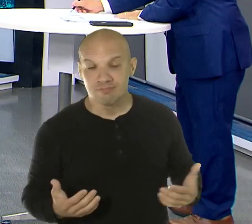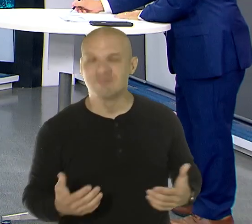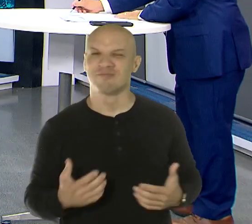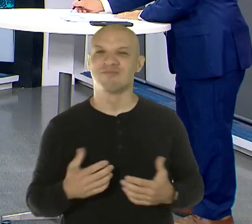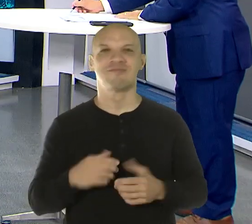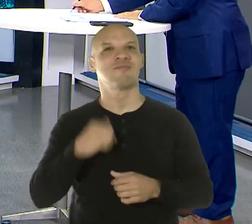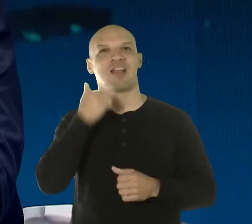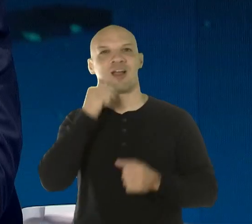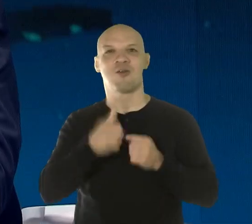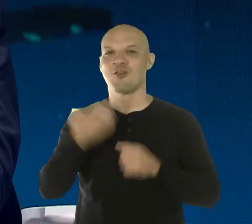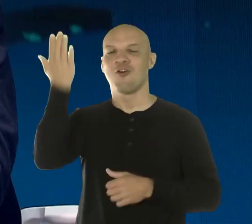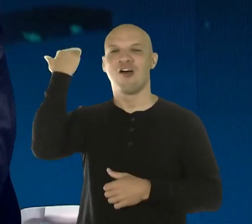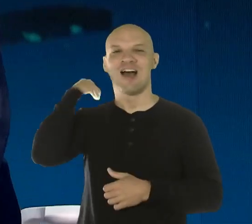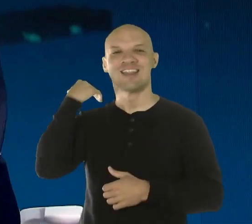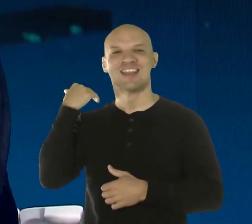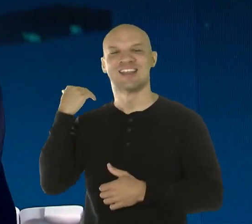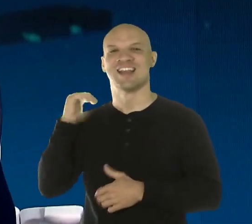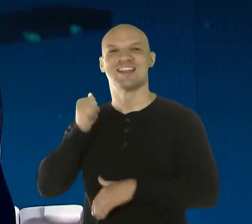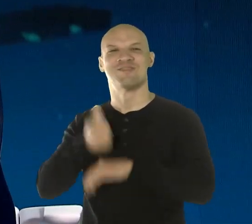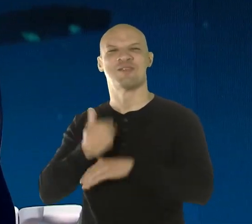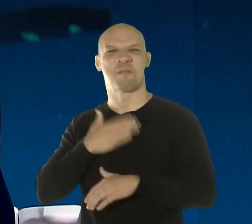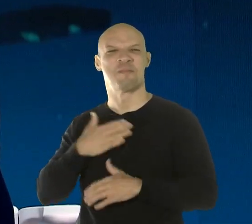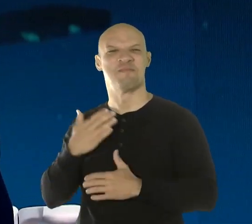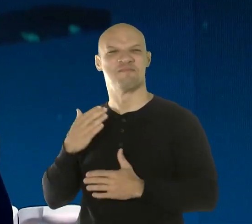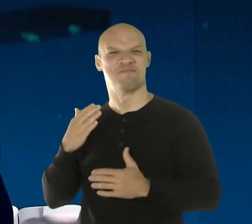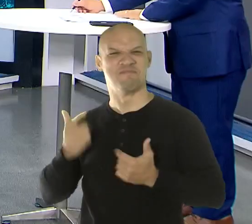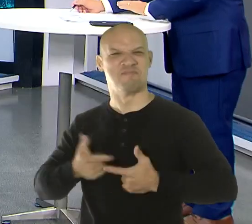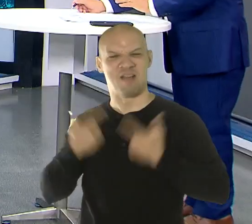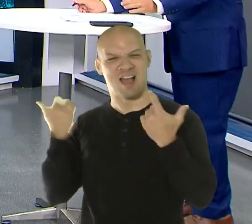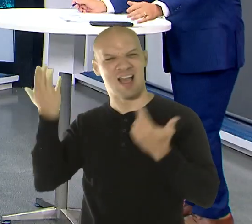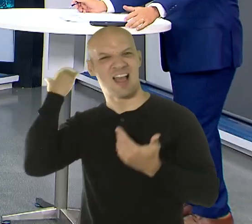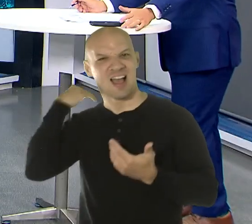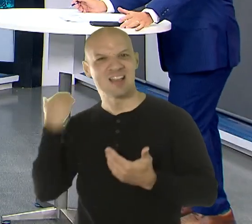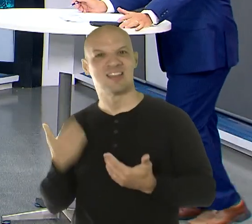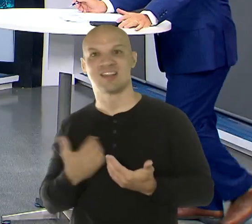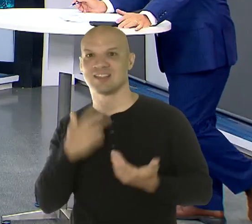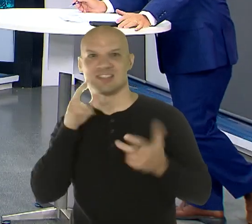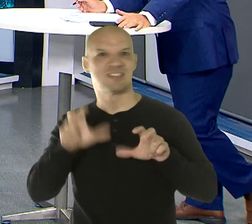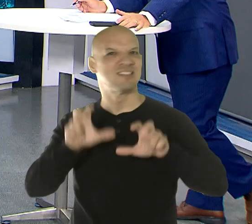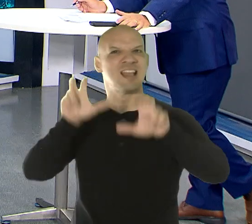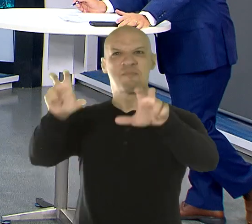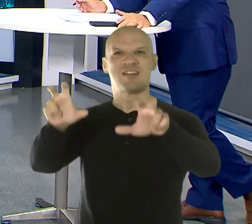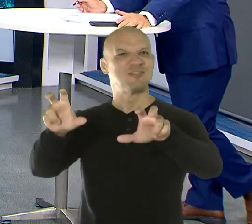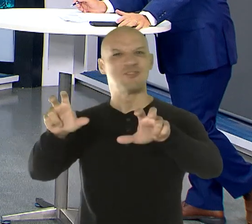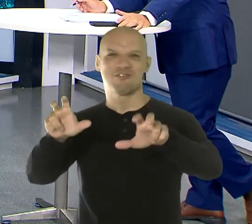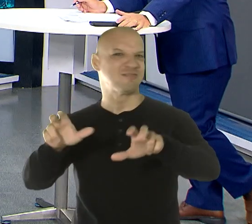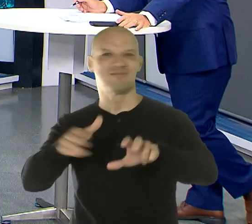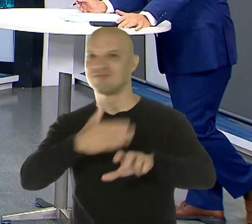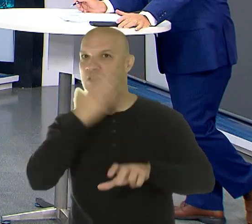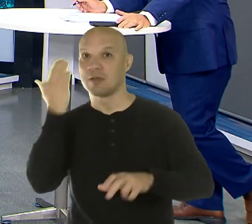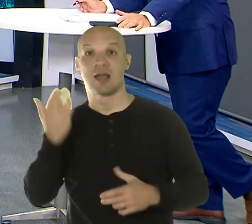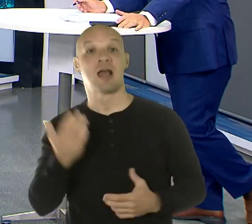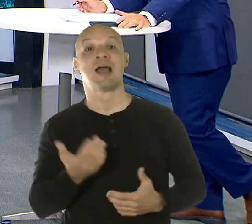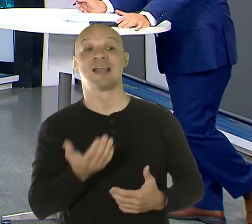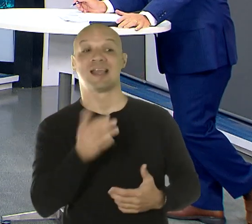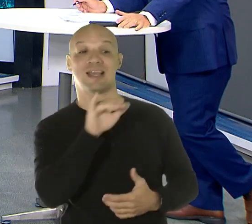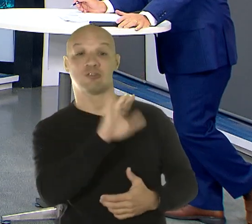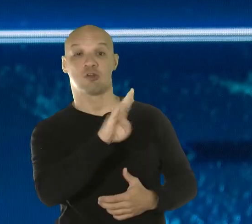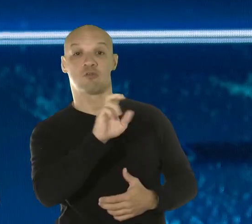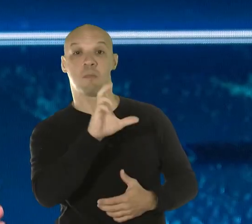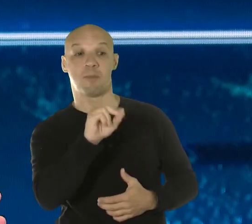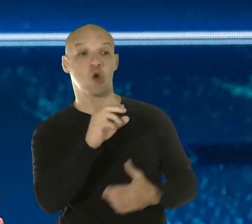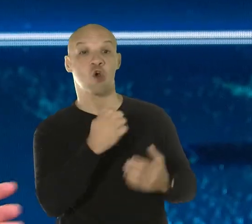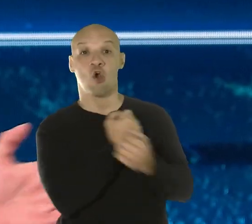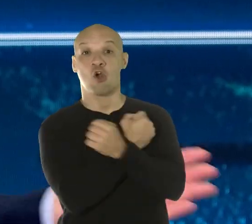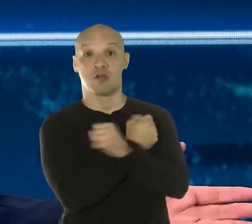era no había inversión más segura que esa. Sí, los Treasury Bills son los bonos más seguros que hay. El problema es